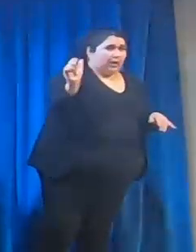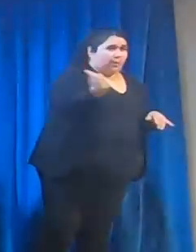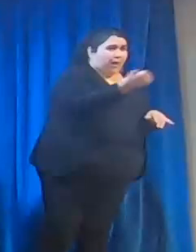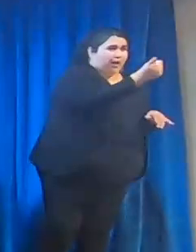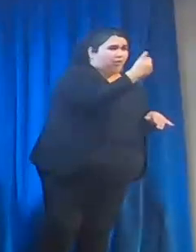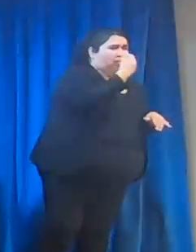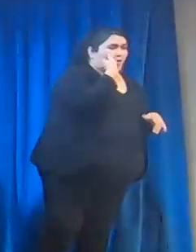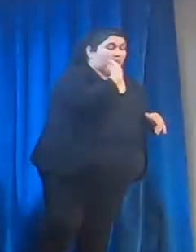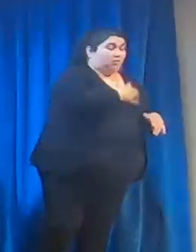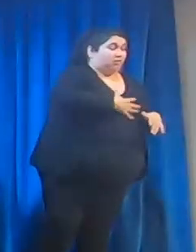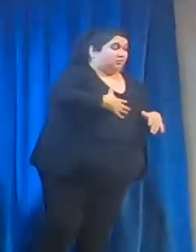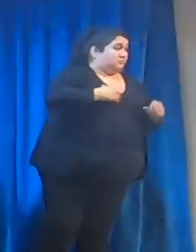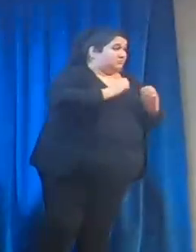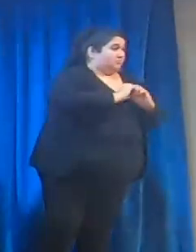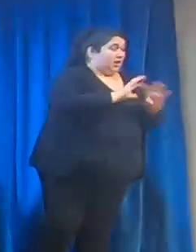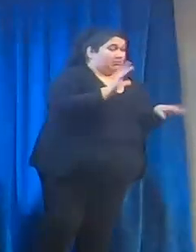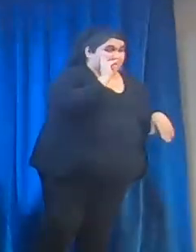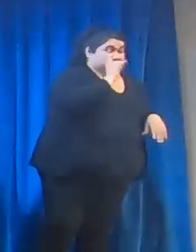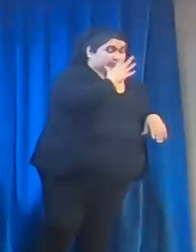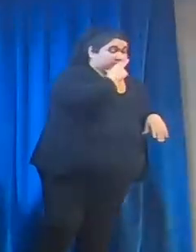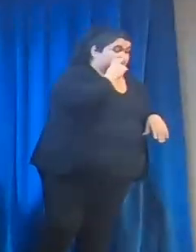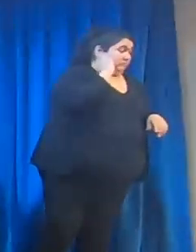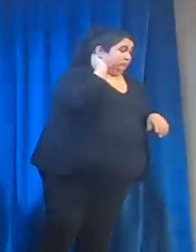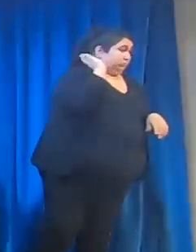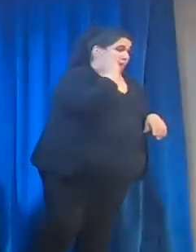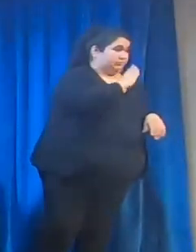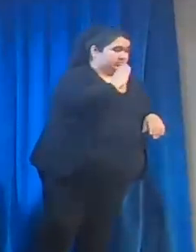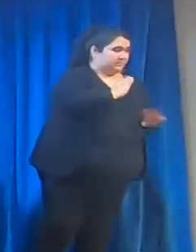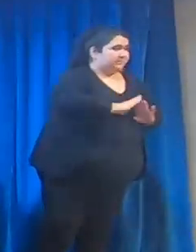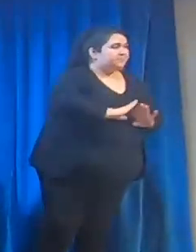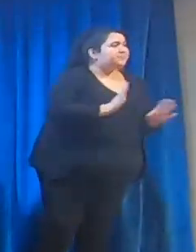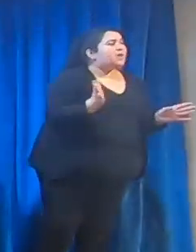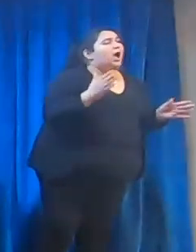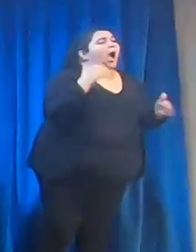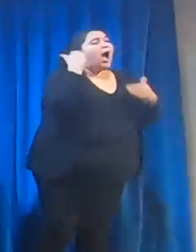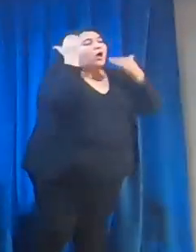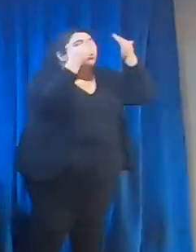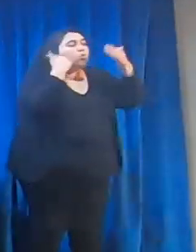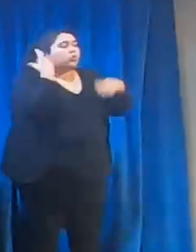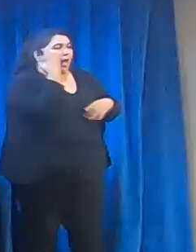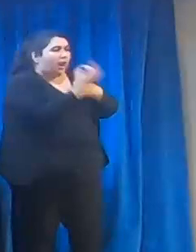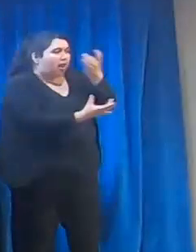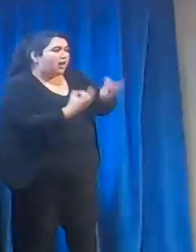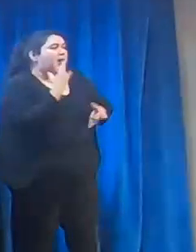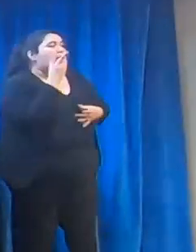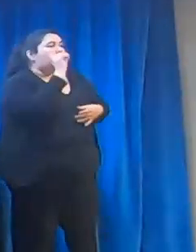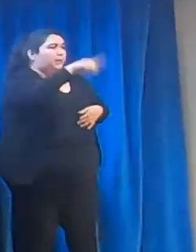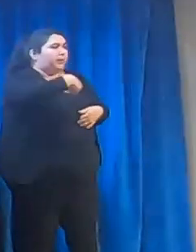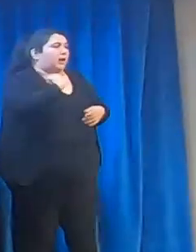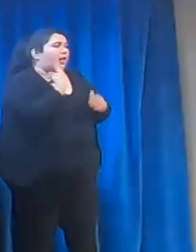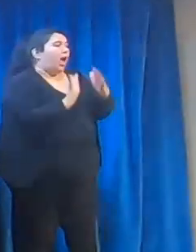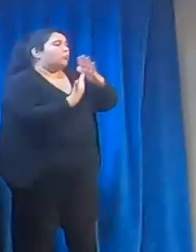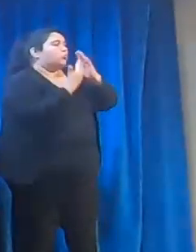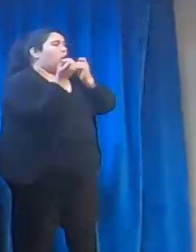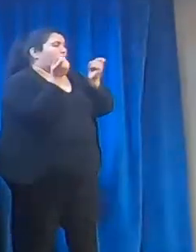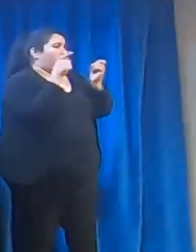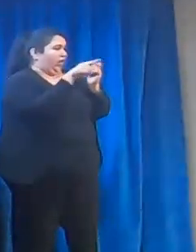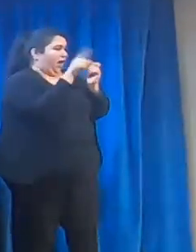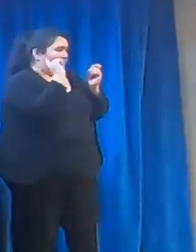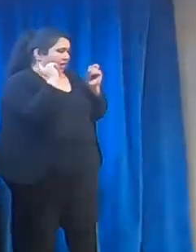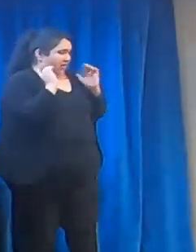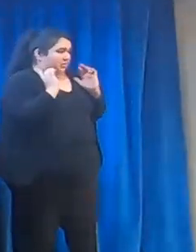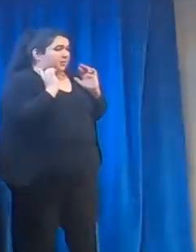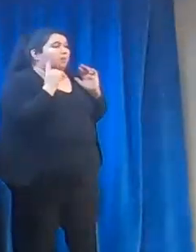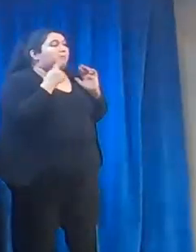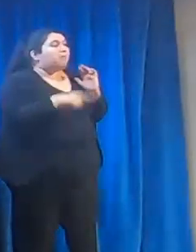dejado descompuestas a todas las redes. Entonces, si un adulto humilla, está abusando la autoridad, pero la